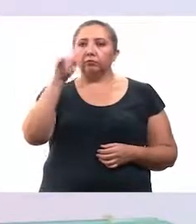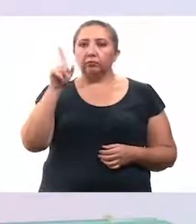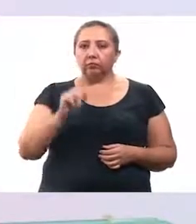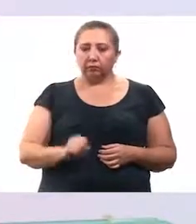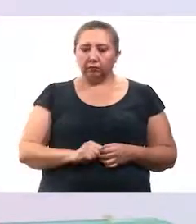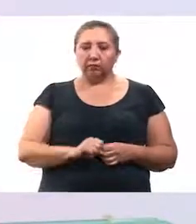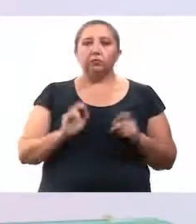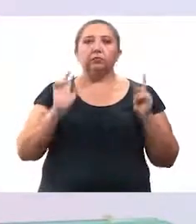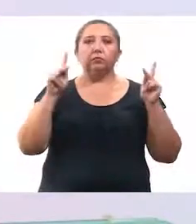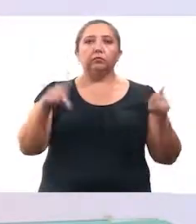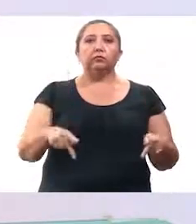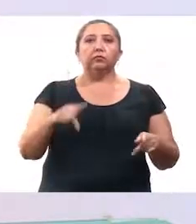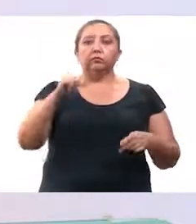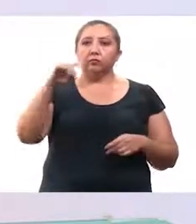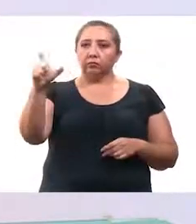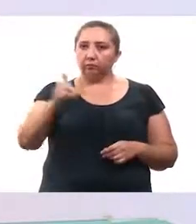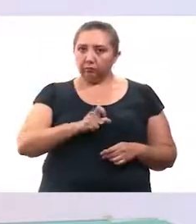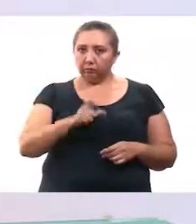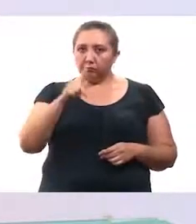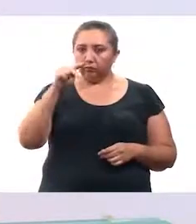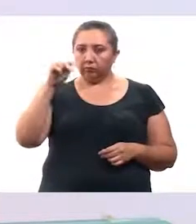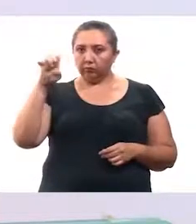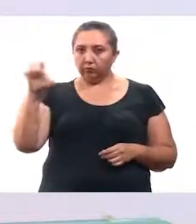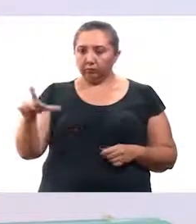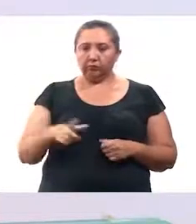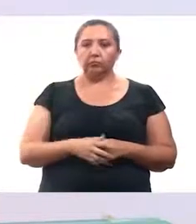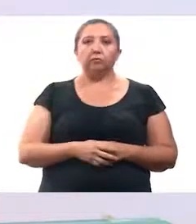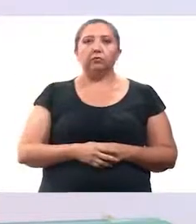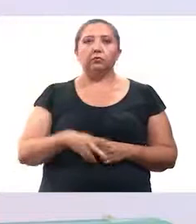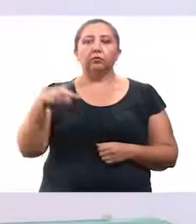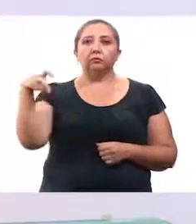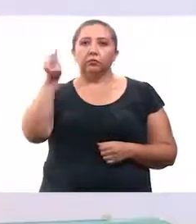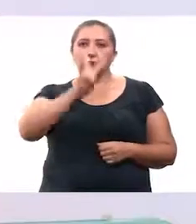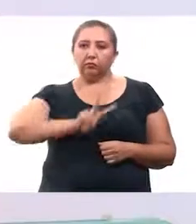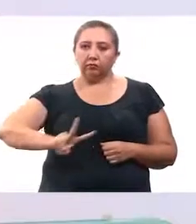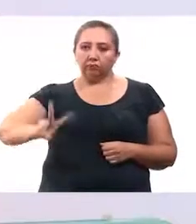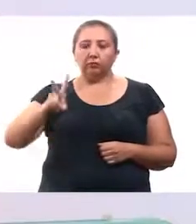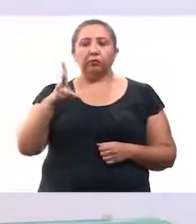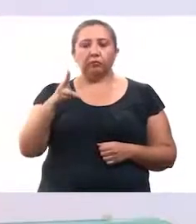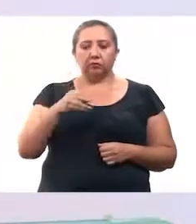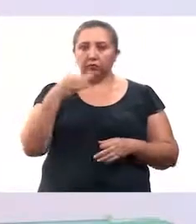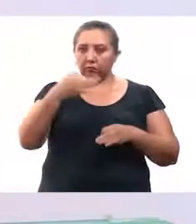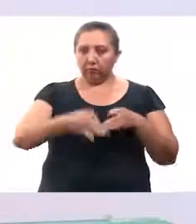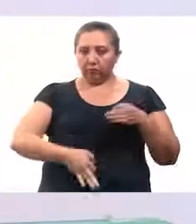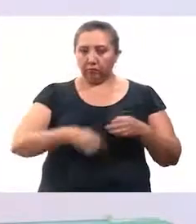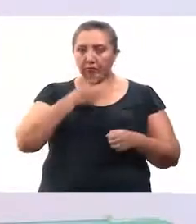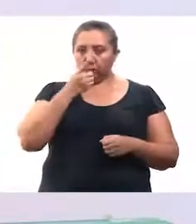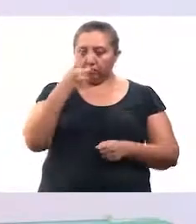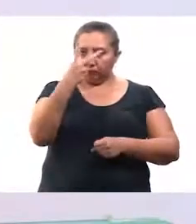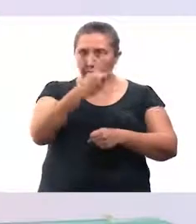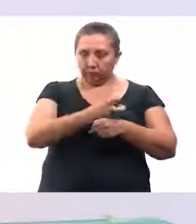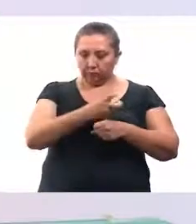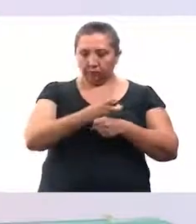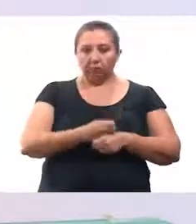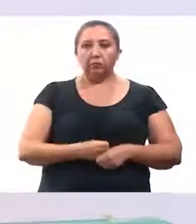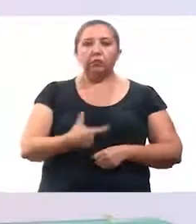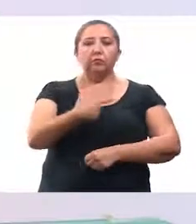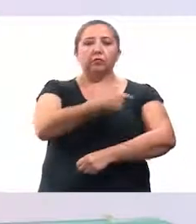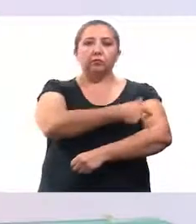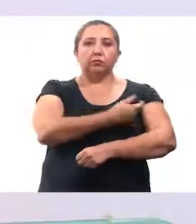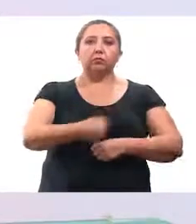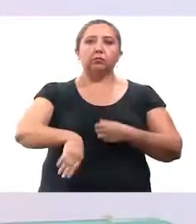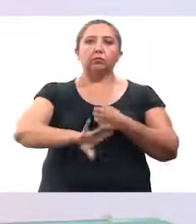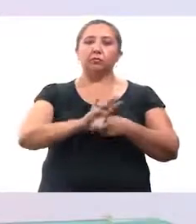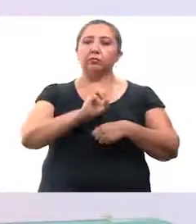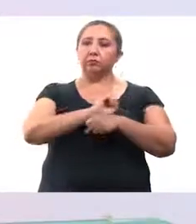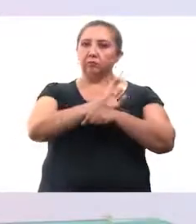Tizimín, Progreso, Tecash y Ticul. Este viernes también concluyó la aplicación de segundas dosis de vacunas contra